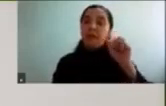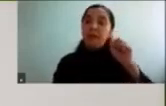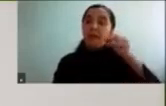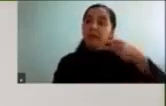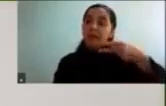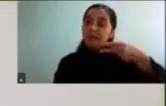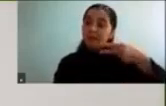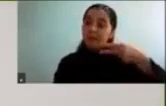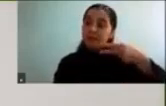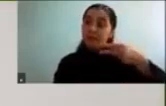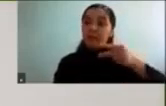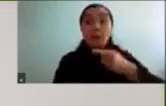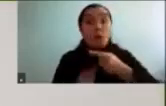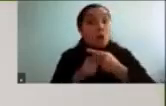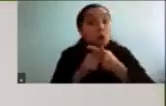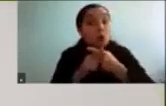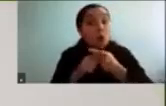es